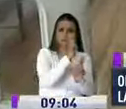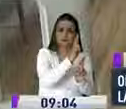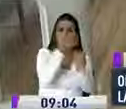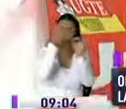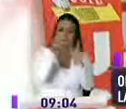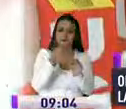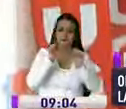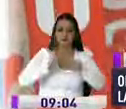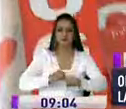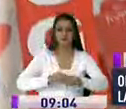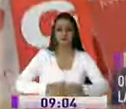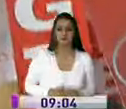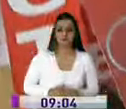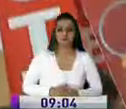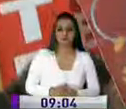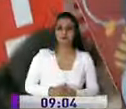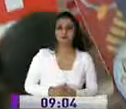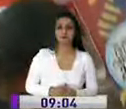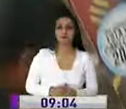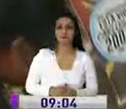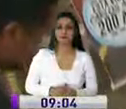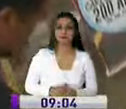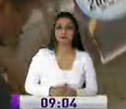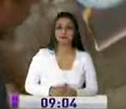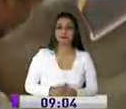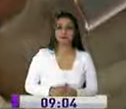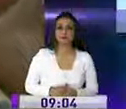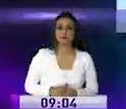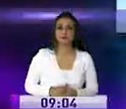cumplir. En Quito, informó la Orbe.